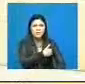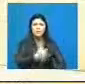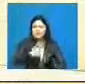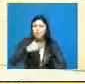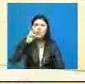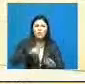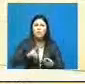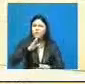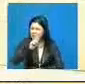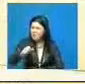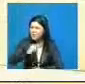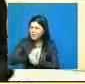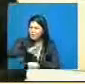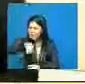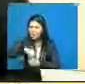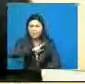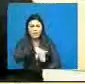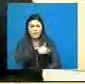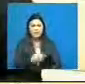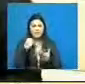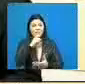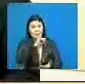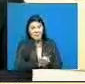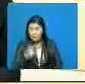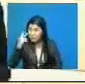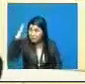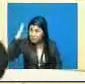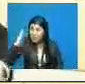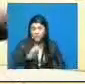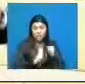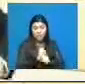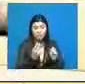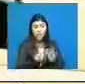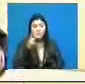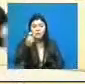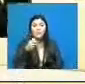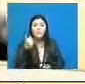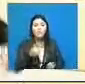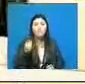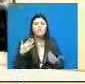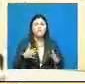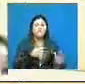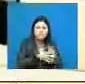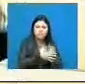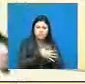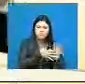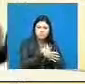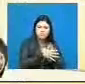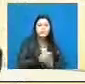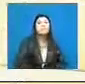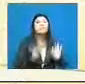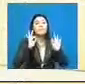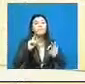funcionarios del Ministerio de Hacienda, que ese marco fiscal de mediano plazo del 2008 lo hicieron con la mejor información disponible en